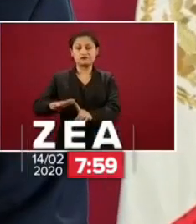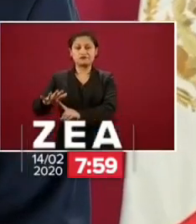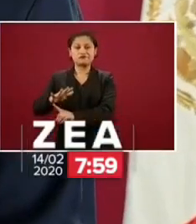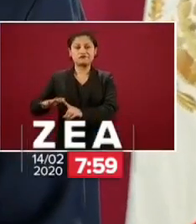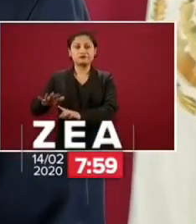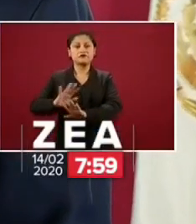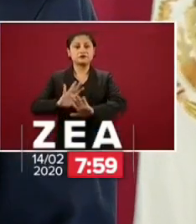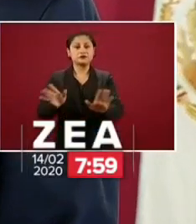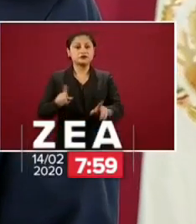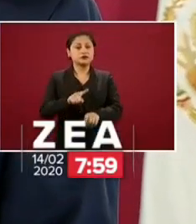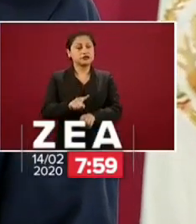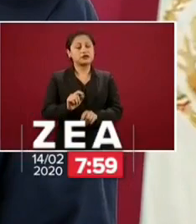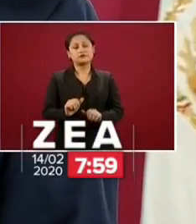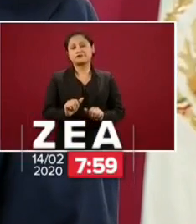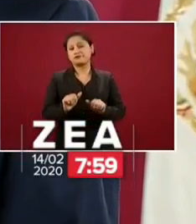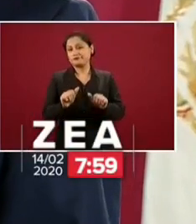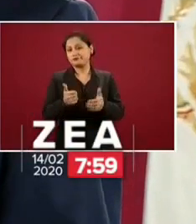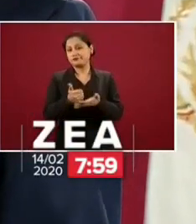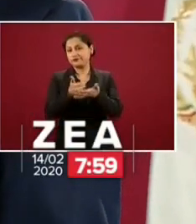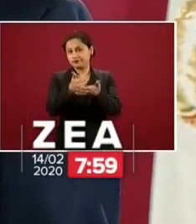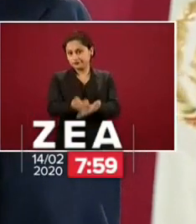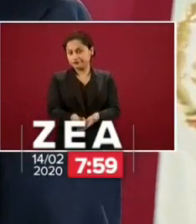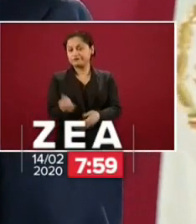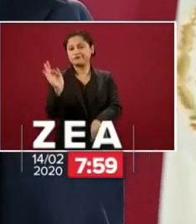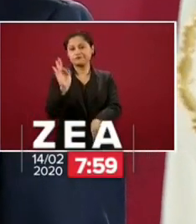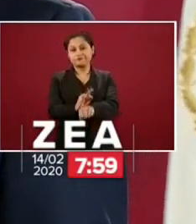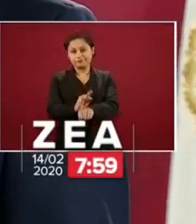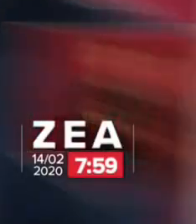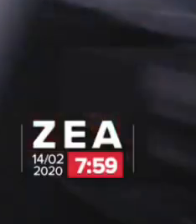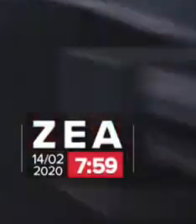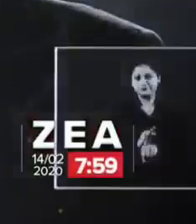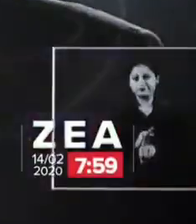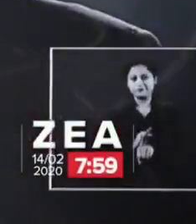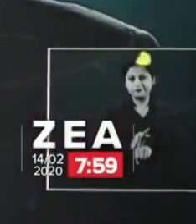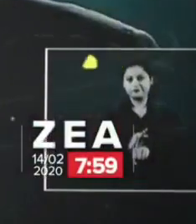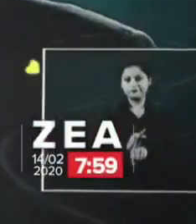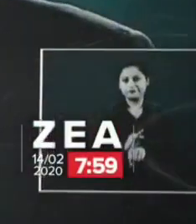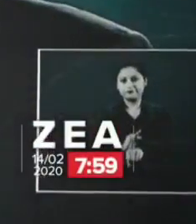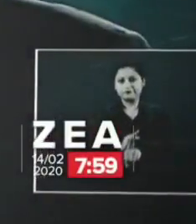luego, todavía nos falta desplegar más la acción.